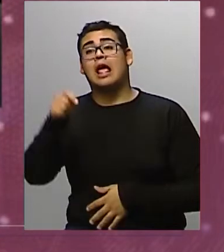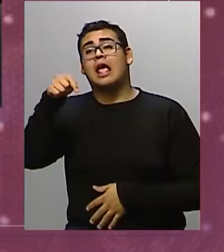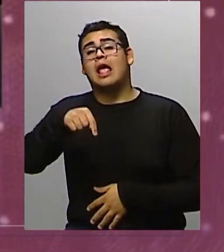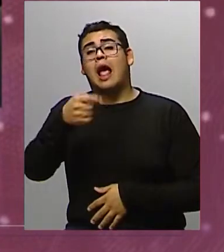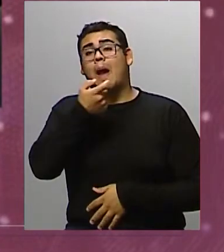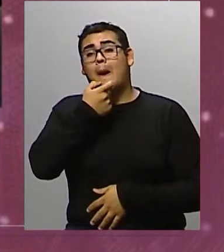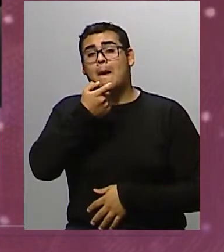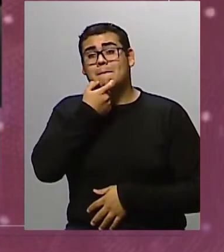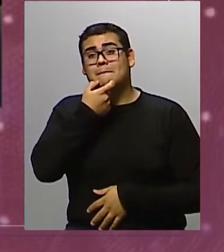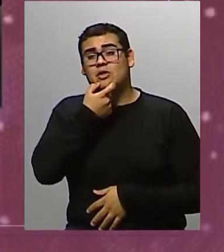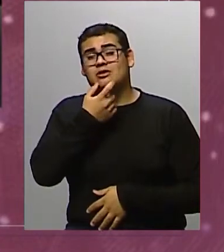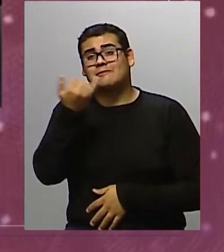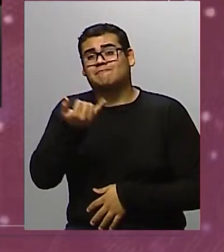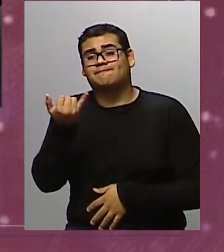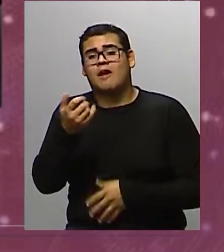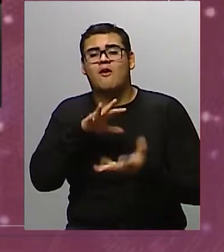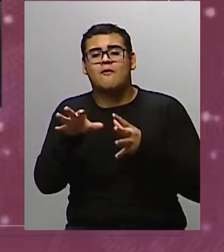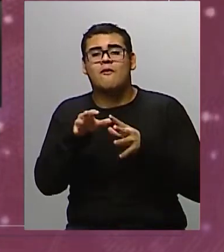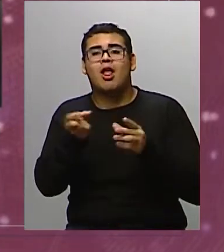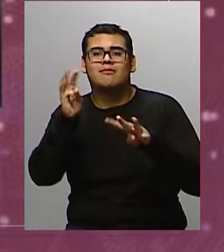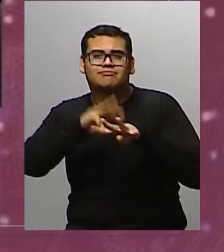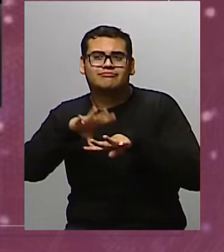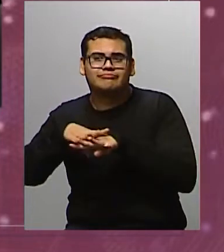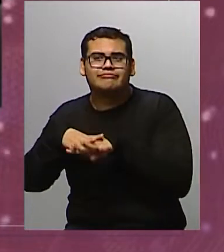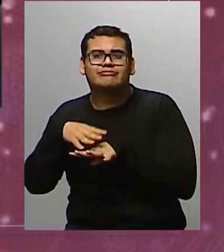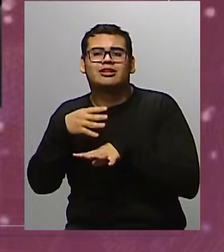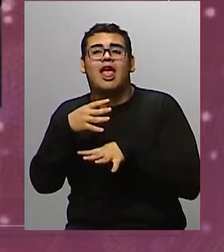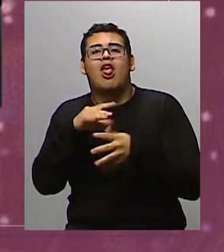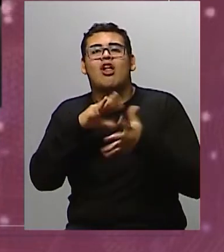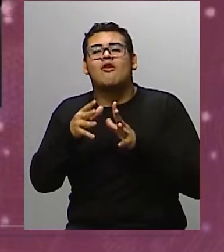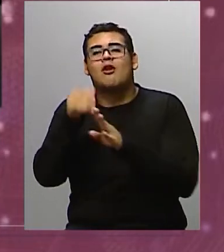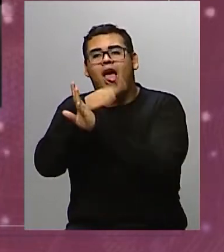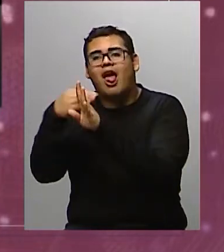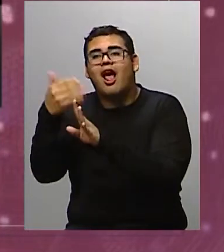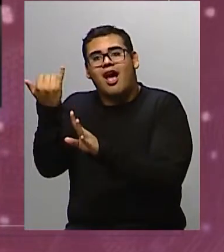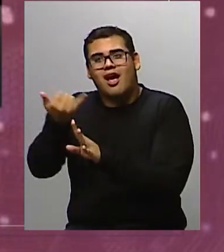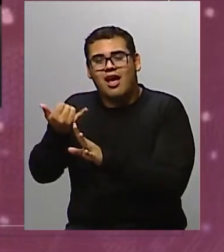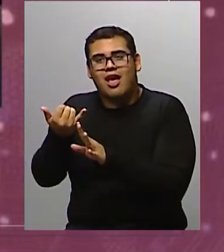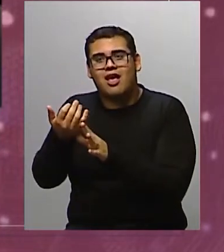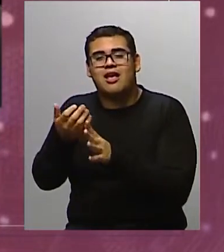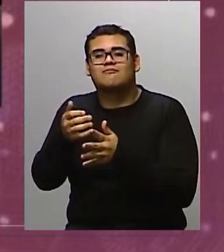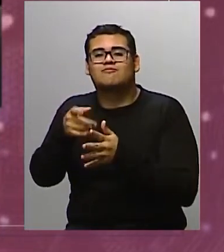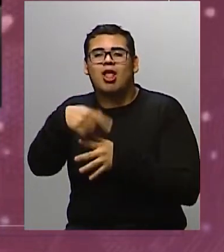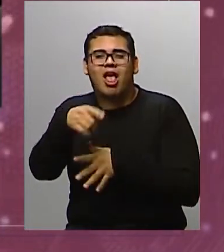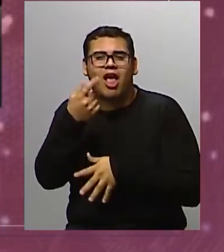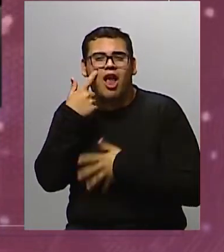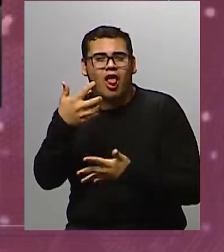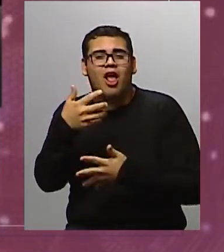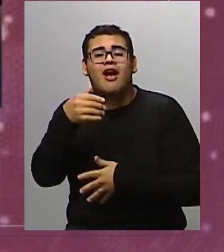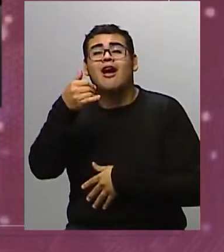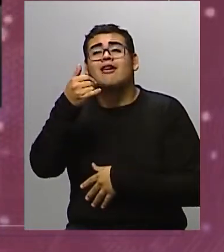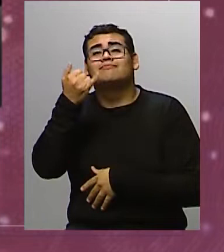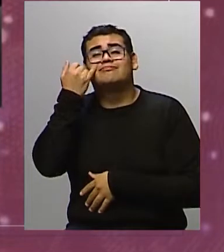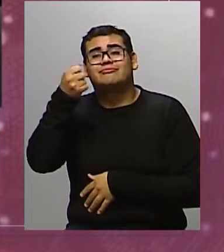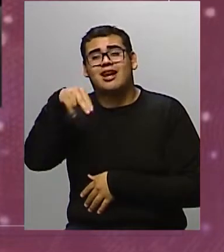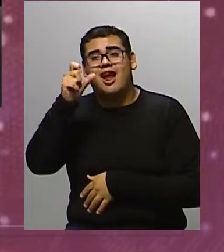áreas protegidas en las cuales se encuentran humedales. Principalmente Tancanelo, que es la que más conocemos, la